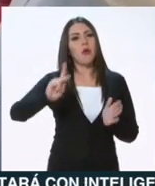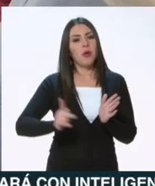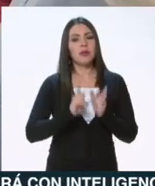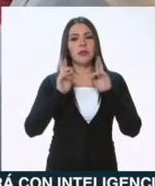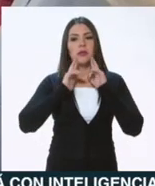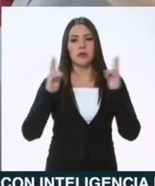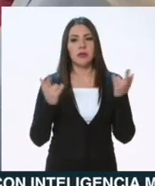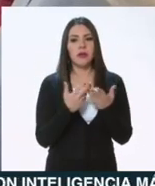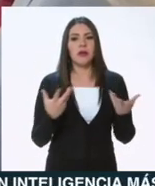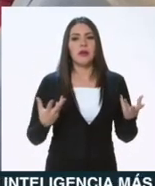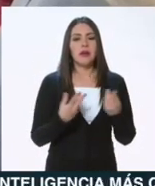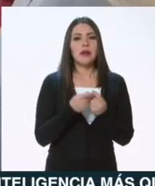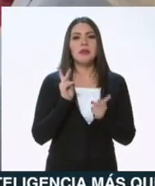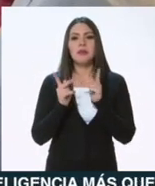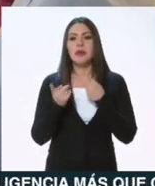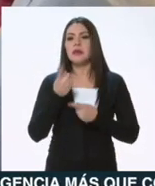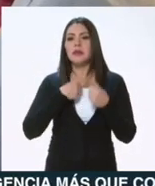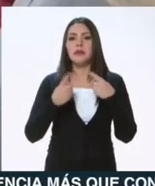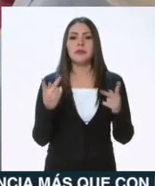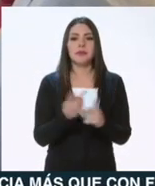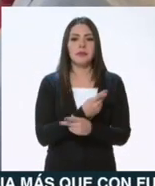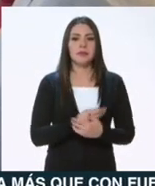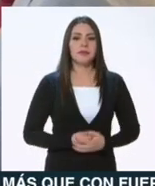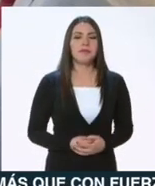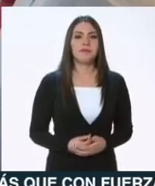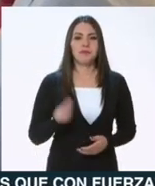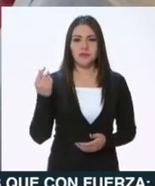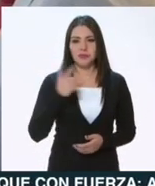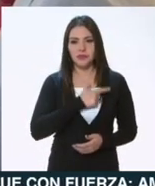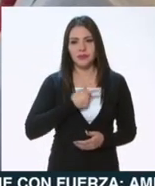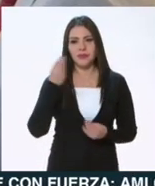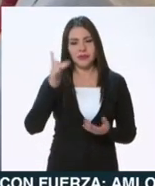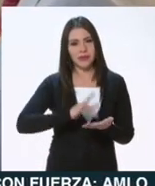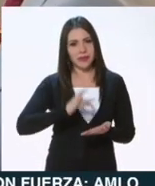que compartimos. nos las pueda compartir a la audiencia Con de Capital mucho gusto, 21. Juan. Muchas gracias. Gracias a usted. A ustedes.